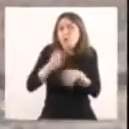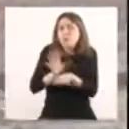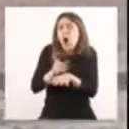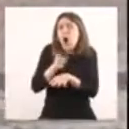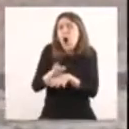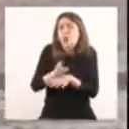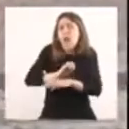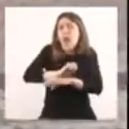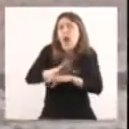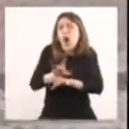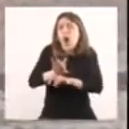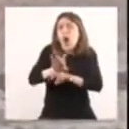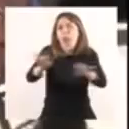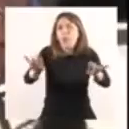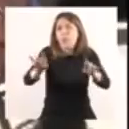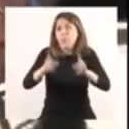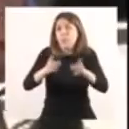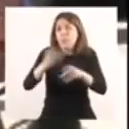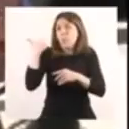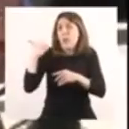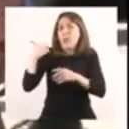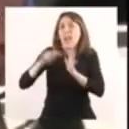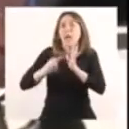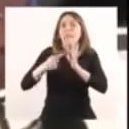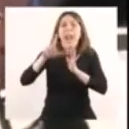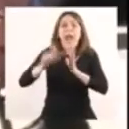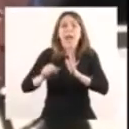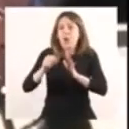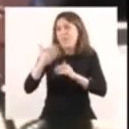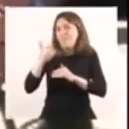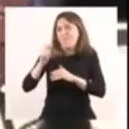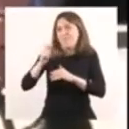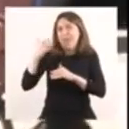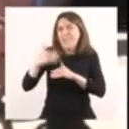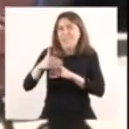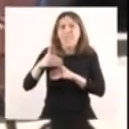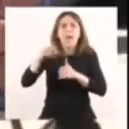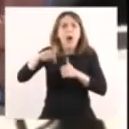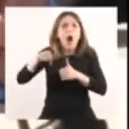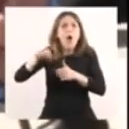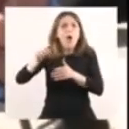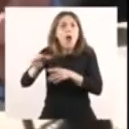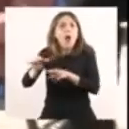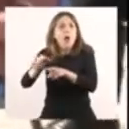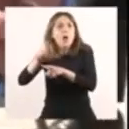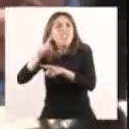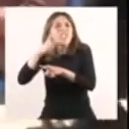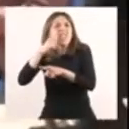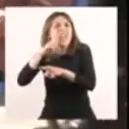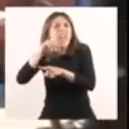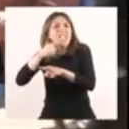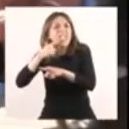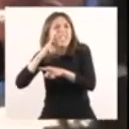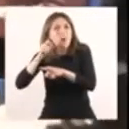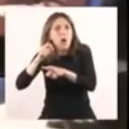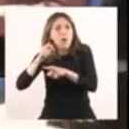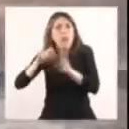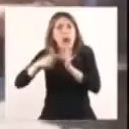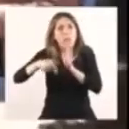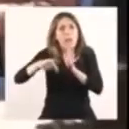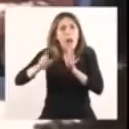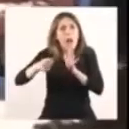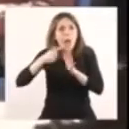los últimos tiempos, la ciudad capital fundamentalmente, ahora Chilecito, está luchando contra la pandemia. No hemos